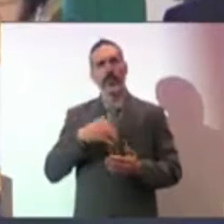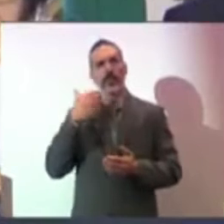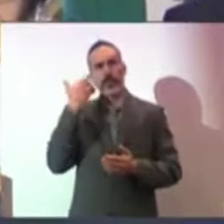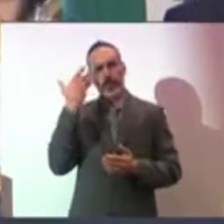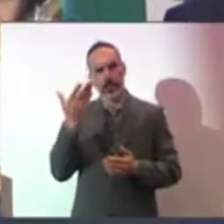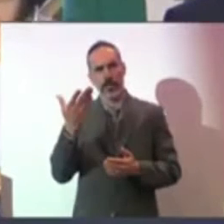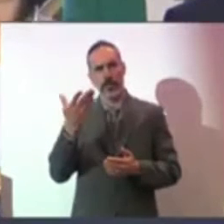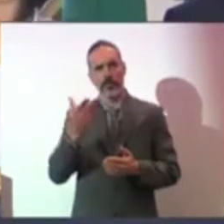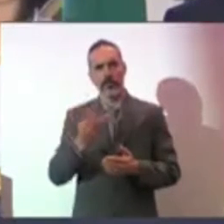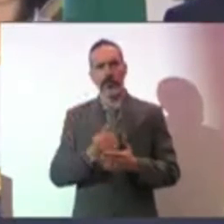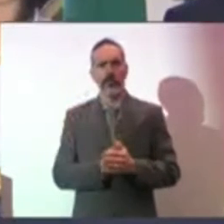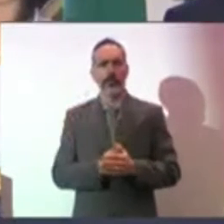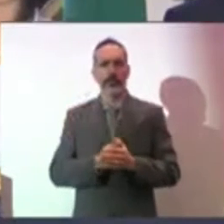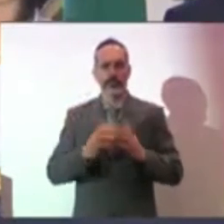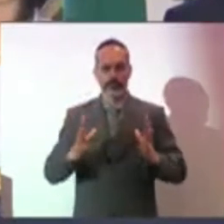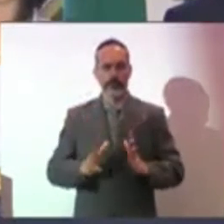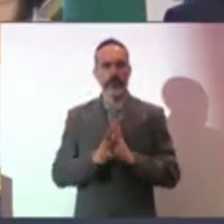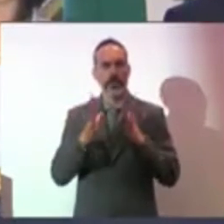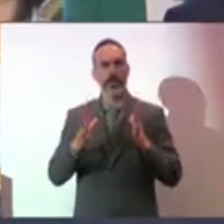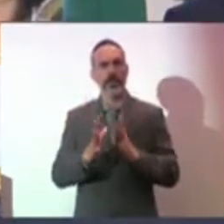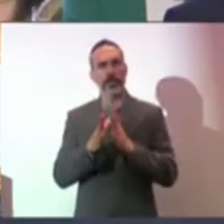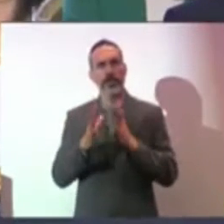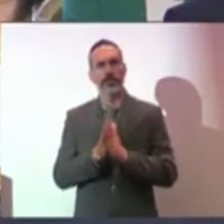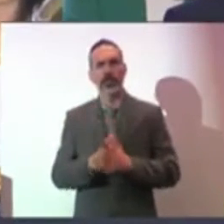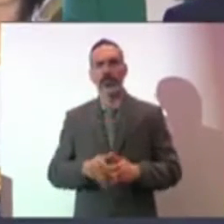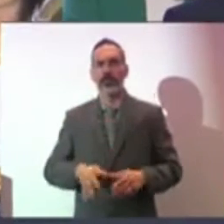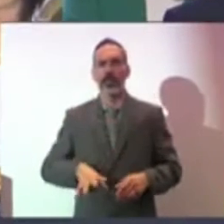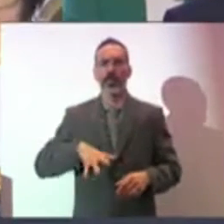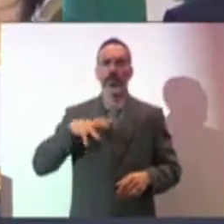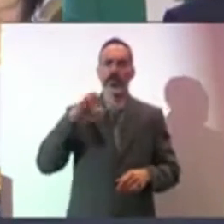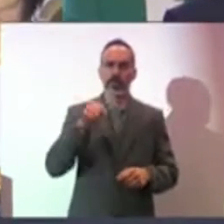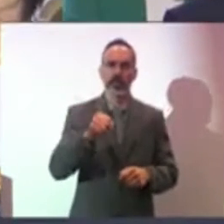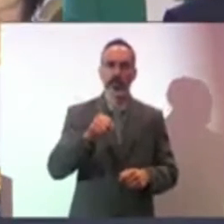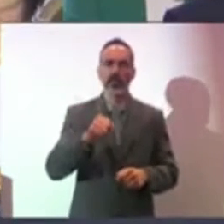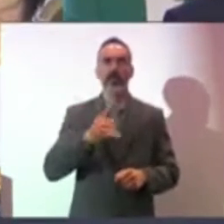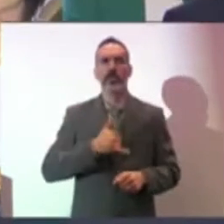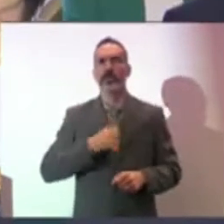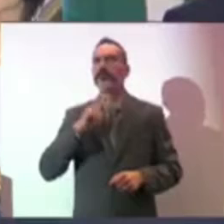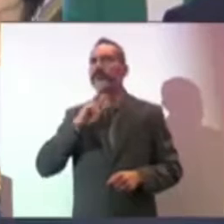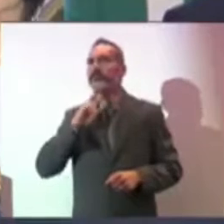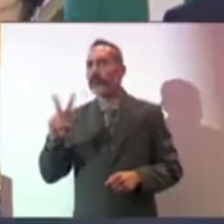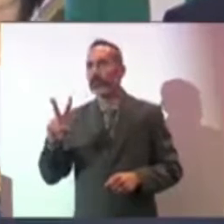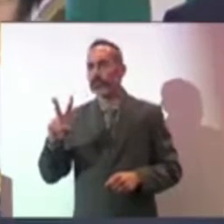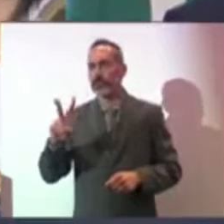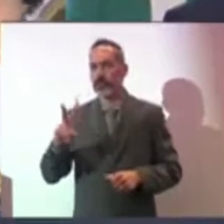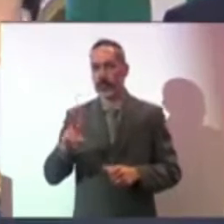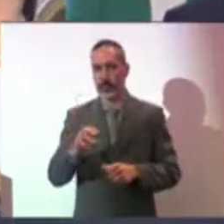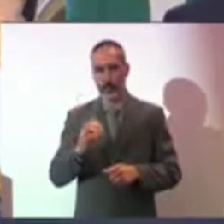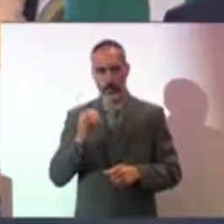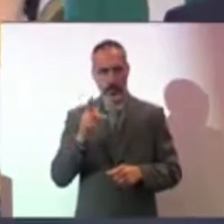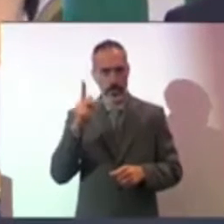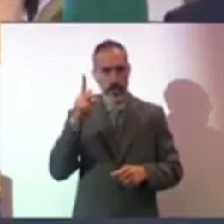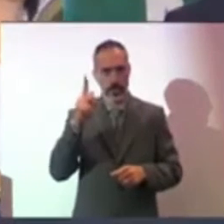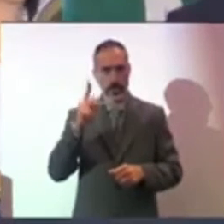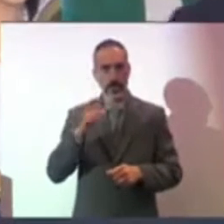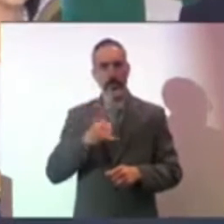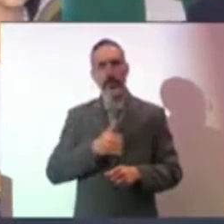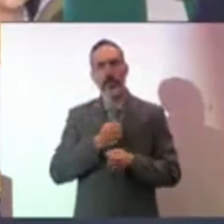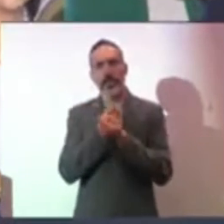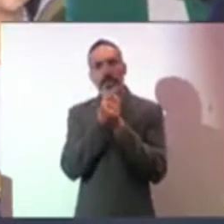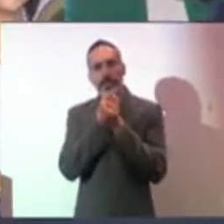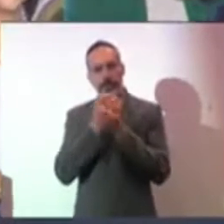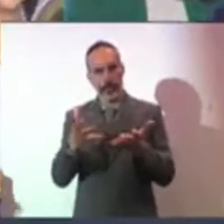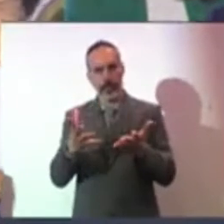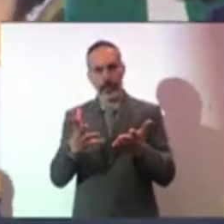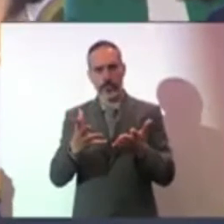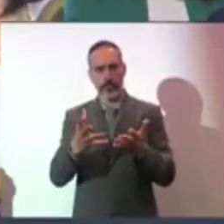sin militancia partidista, con la obligación de ser voz, no solamente de las expresiones plurales que conforman